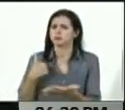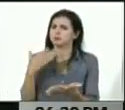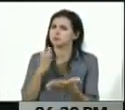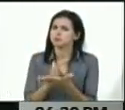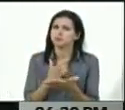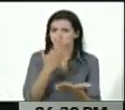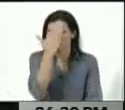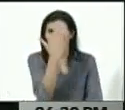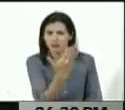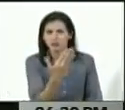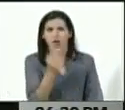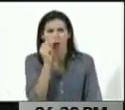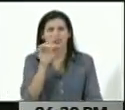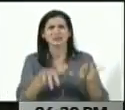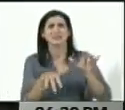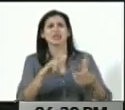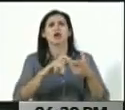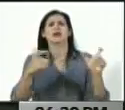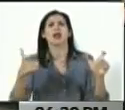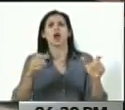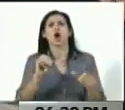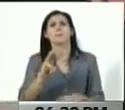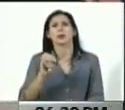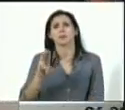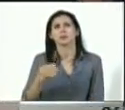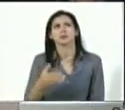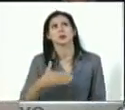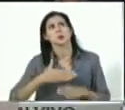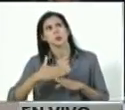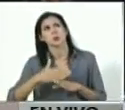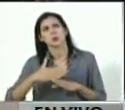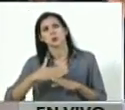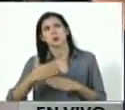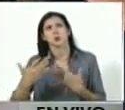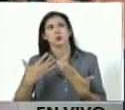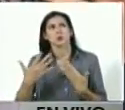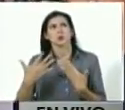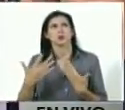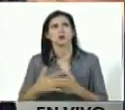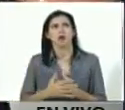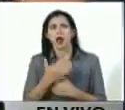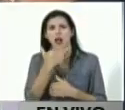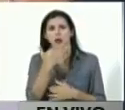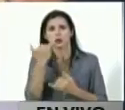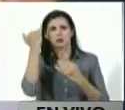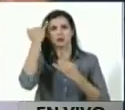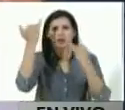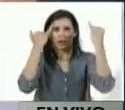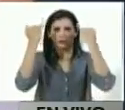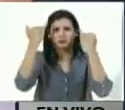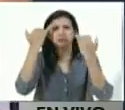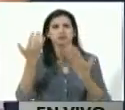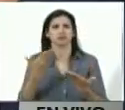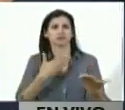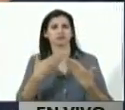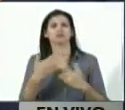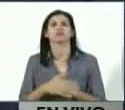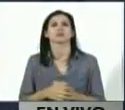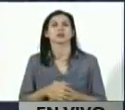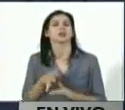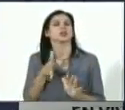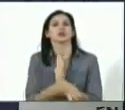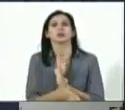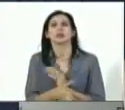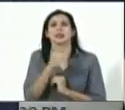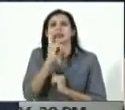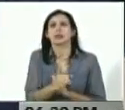ante el secretario general y hemos compartido algunos criterios, algunas ideas de la necesidad